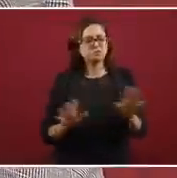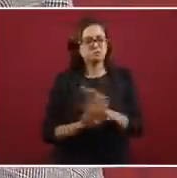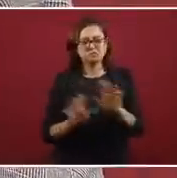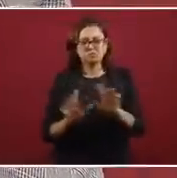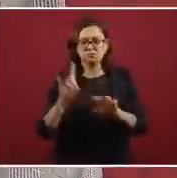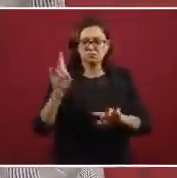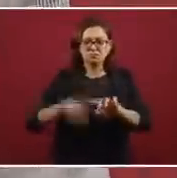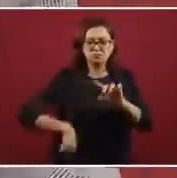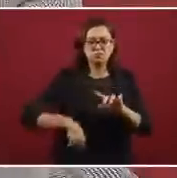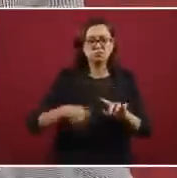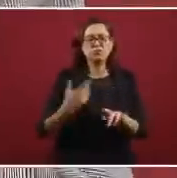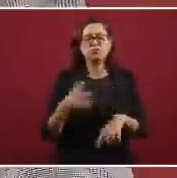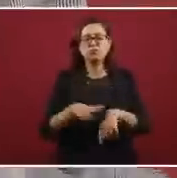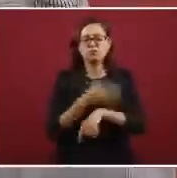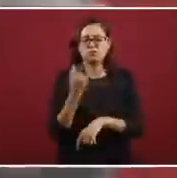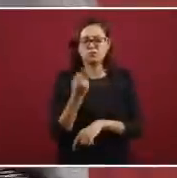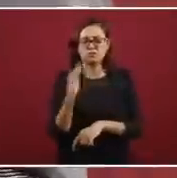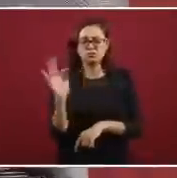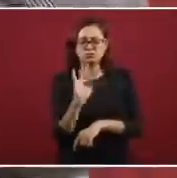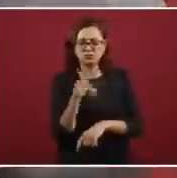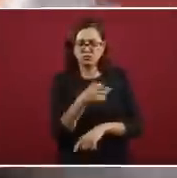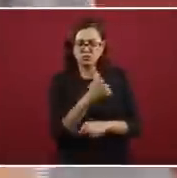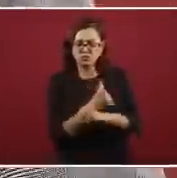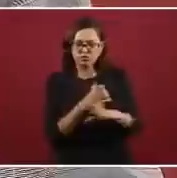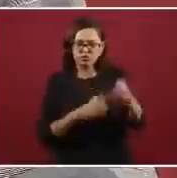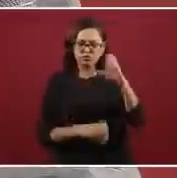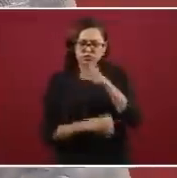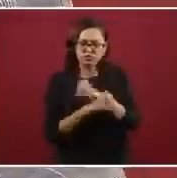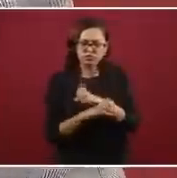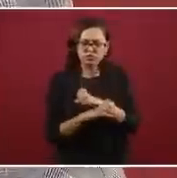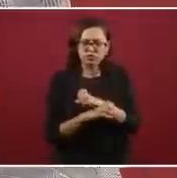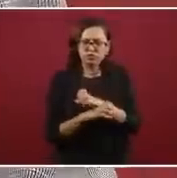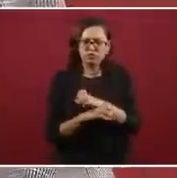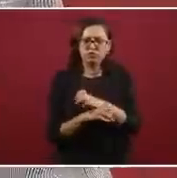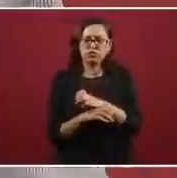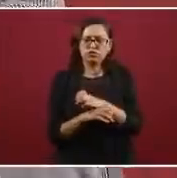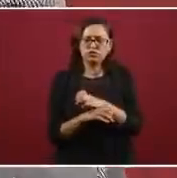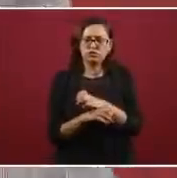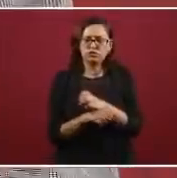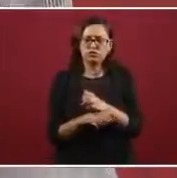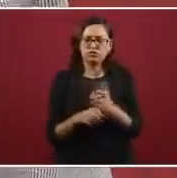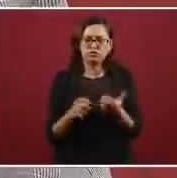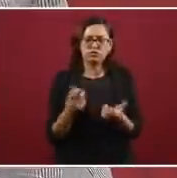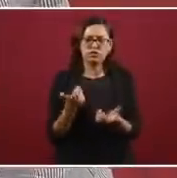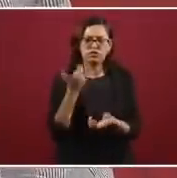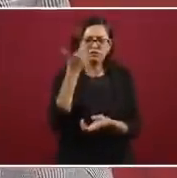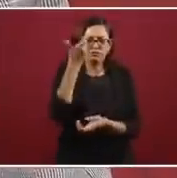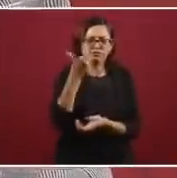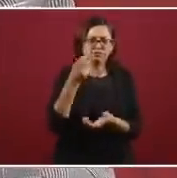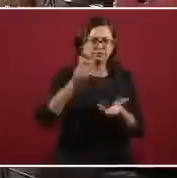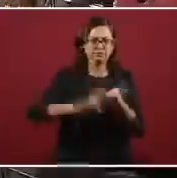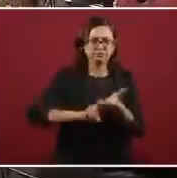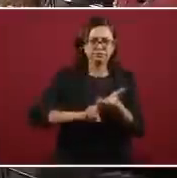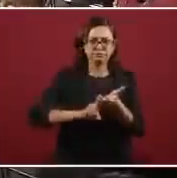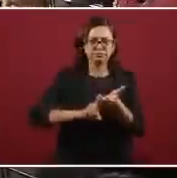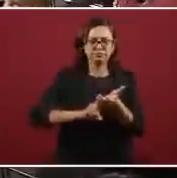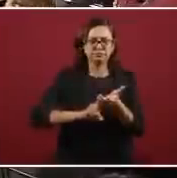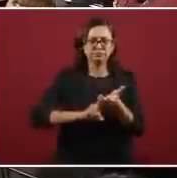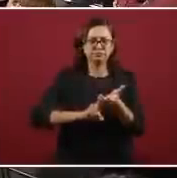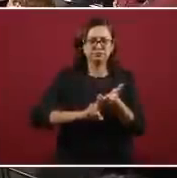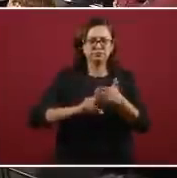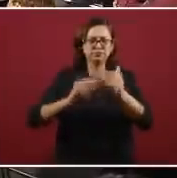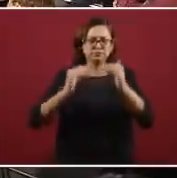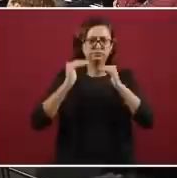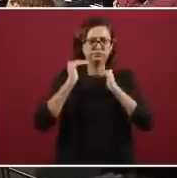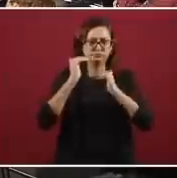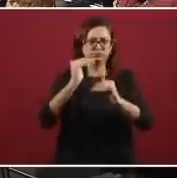automáticos a aquella mercancía que estuviera por debajo de cierto umbral de los llamados